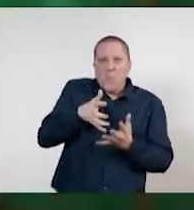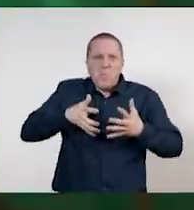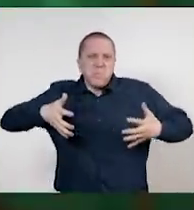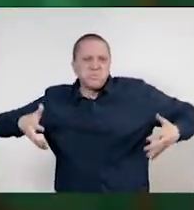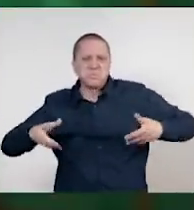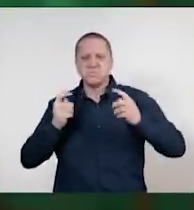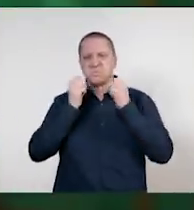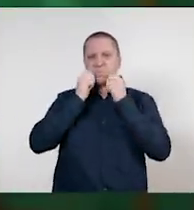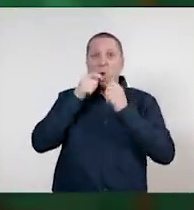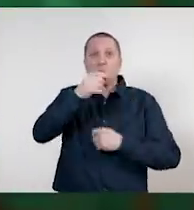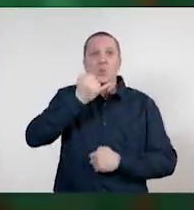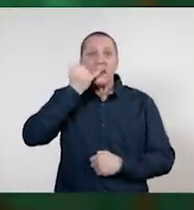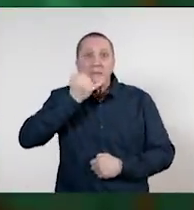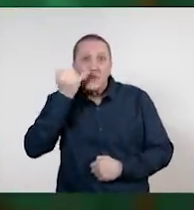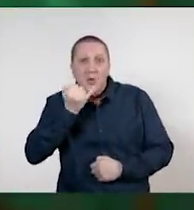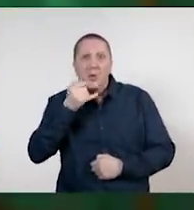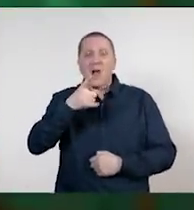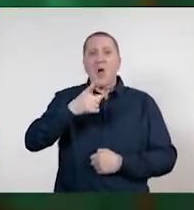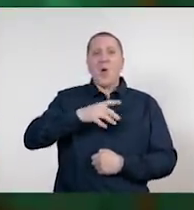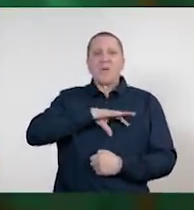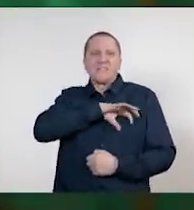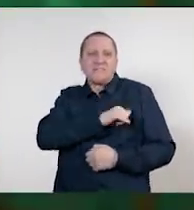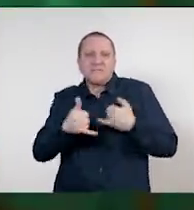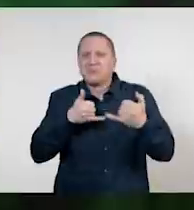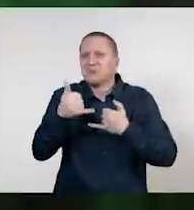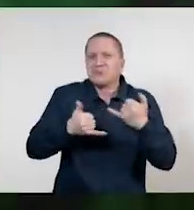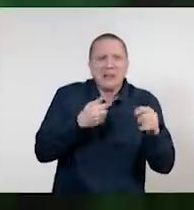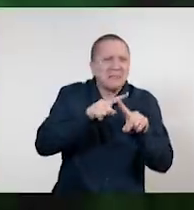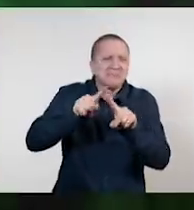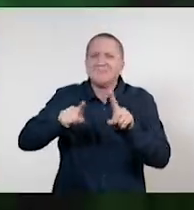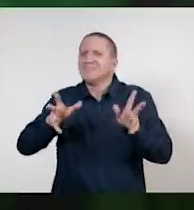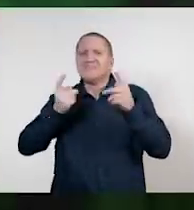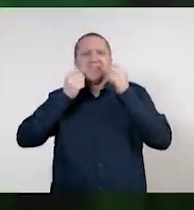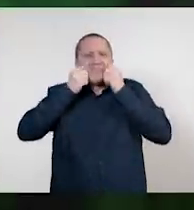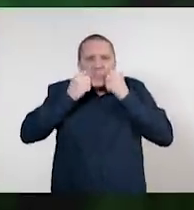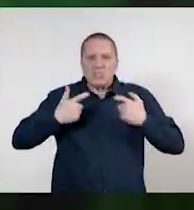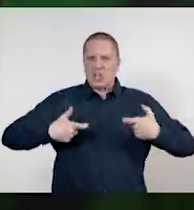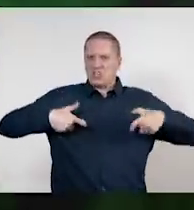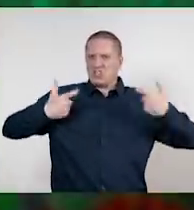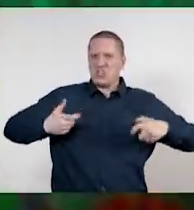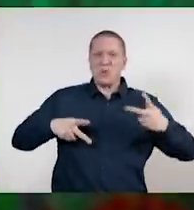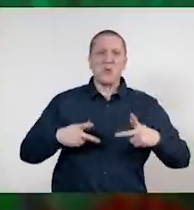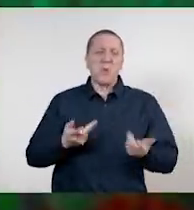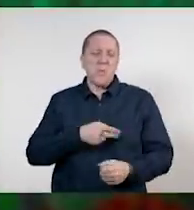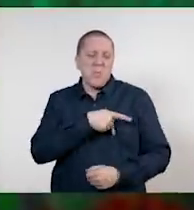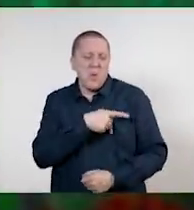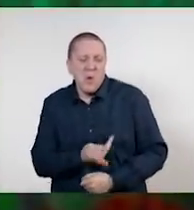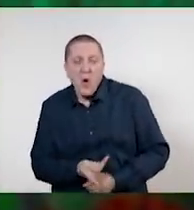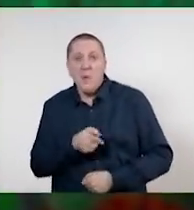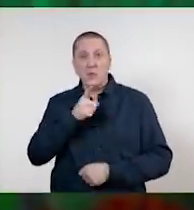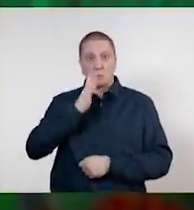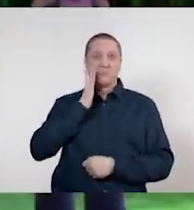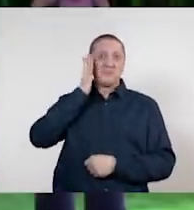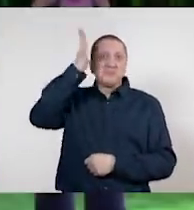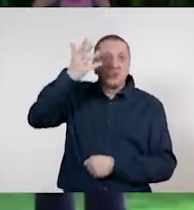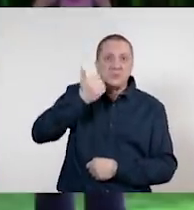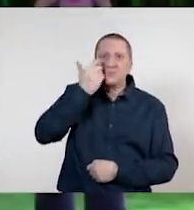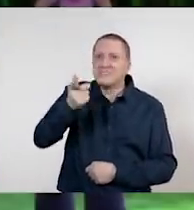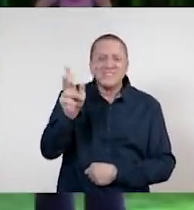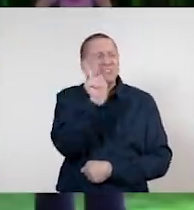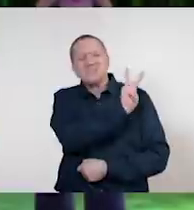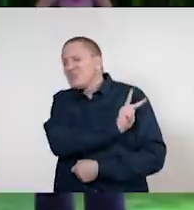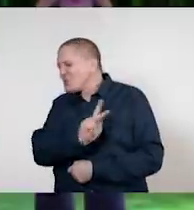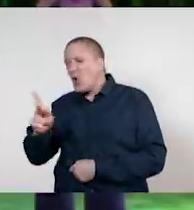gordo. Tampoco qué idioma hables o lo que te guste jugar. No importa si eres rico o pobre o lo que quieras ser de grande.